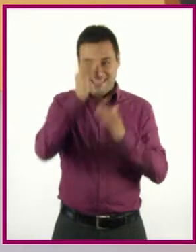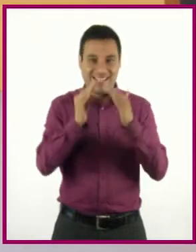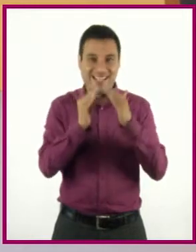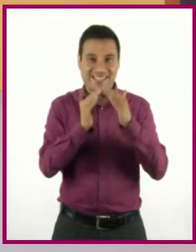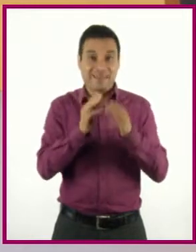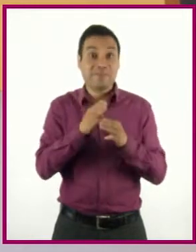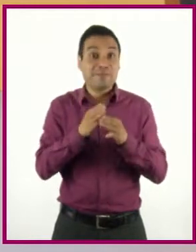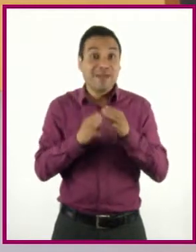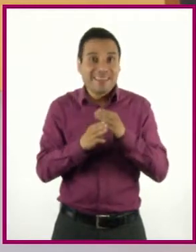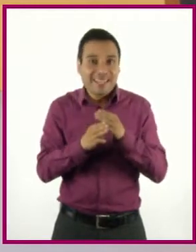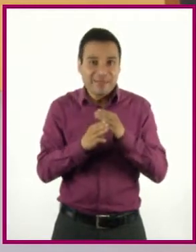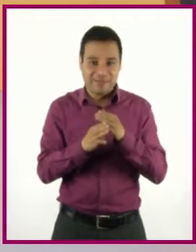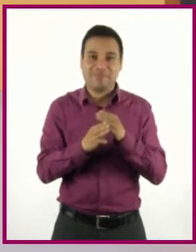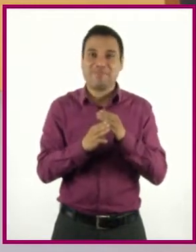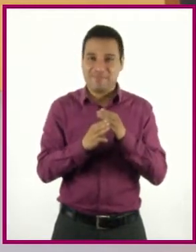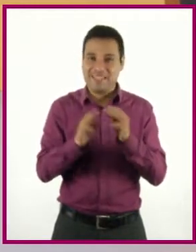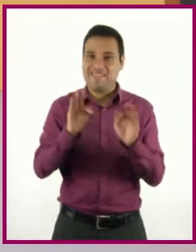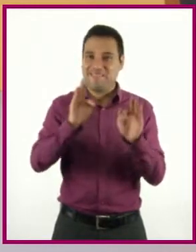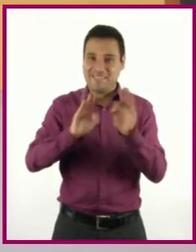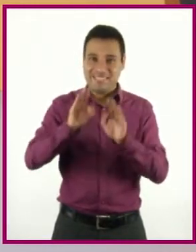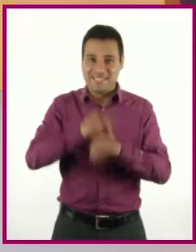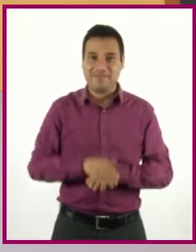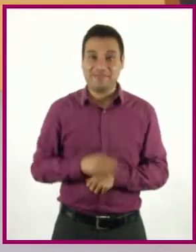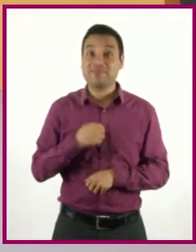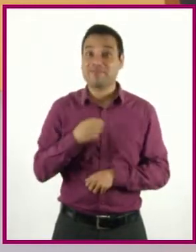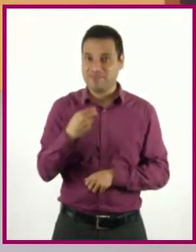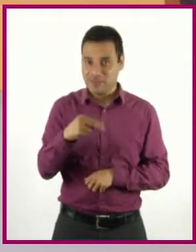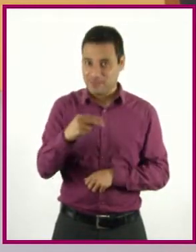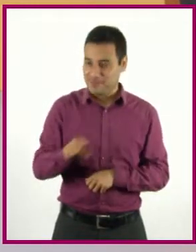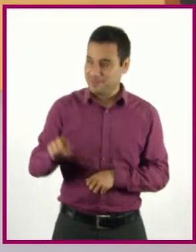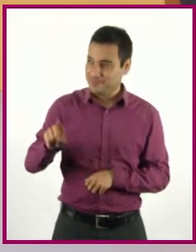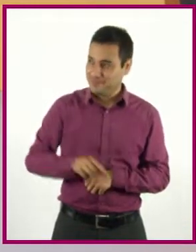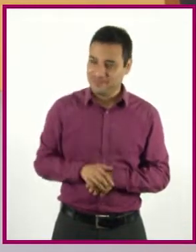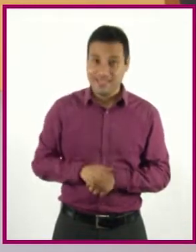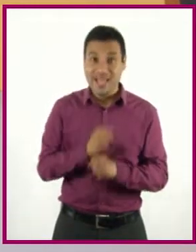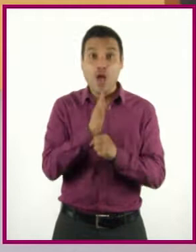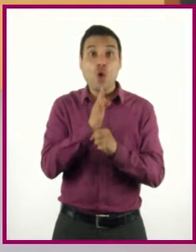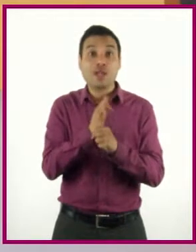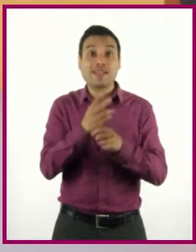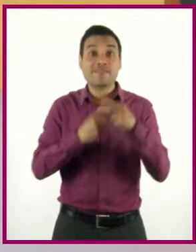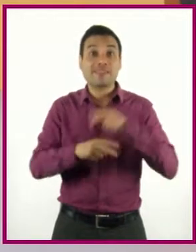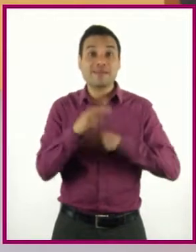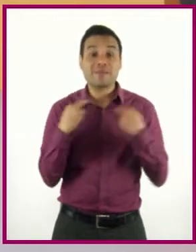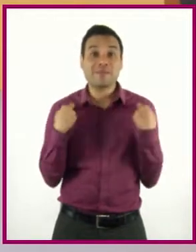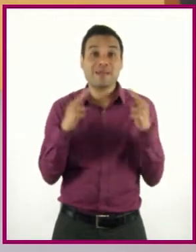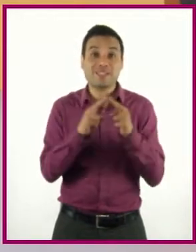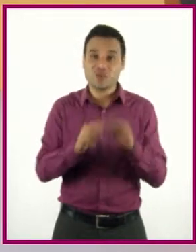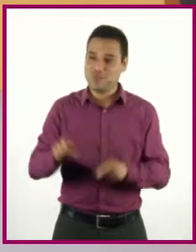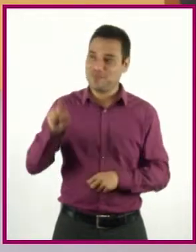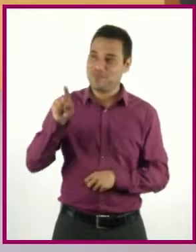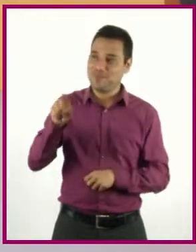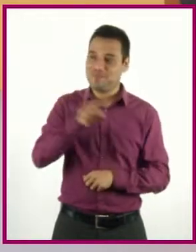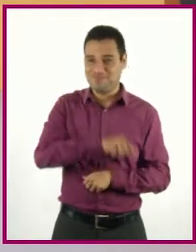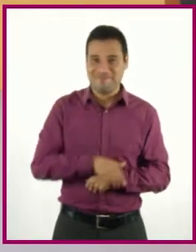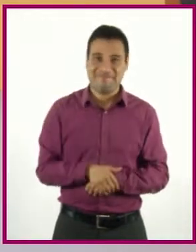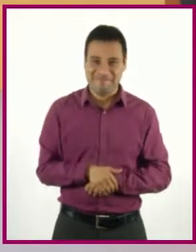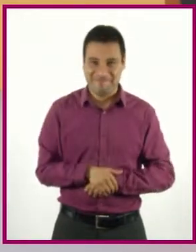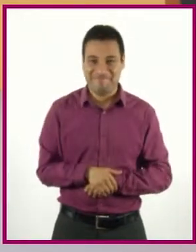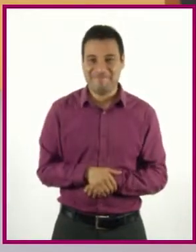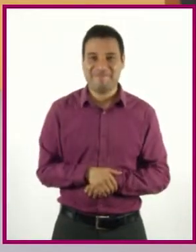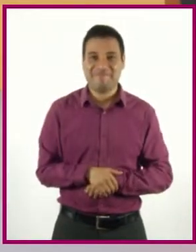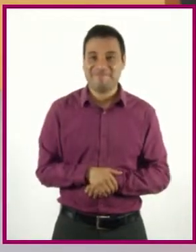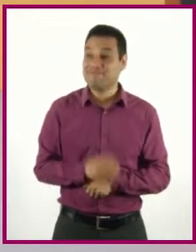la asignatura de Ciencias Físicas. Mi nombre es Leslie Mendívil y en esta ocasión nos acompaña el profesor Cosme Antonio Fragoso